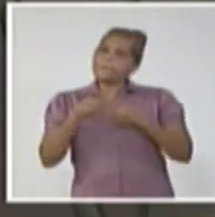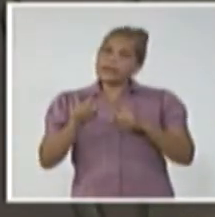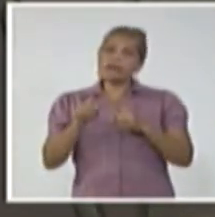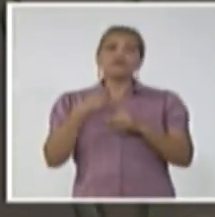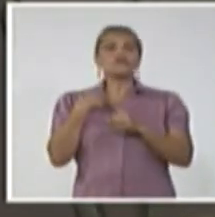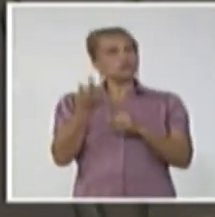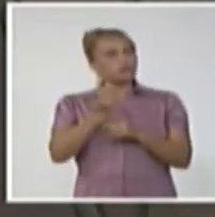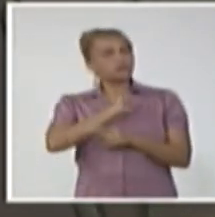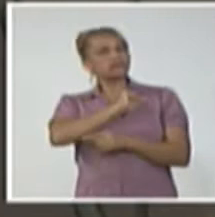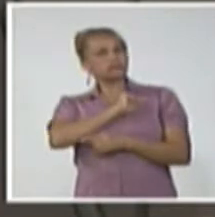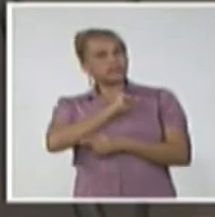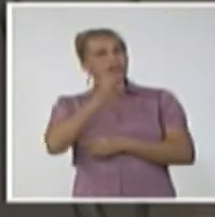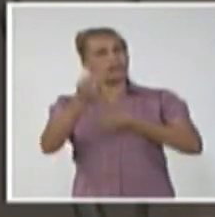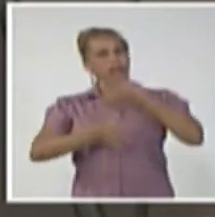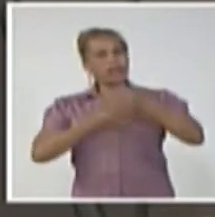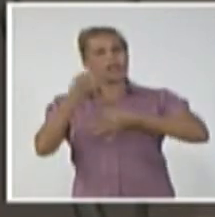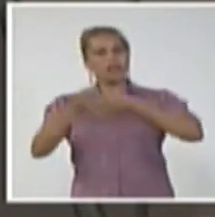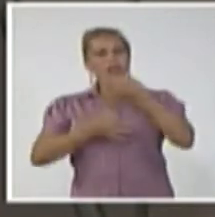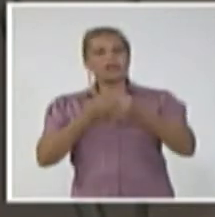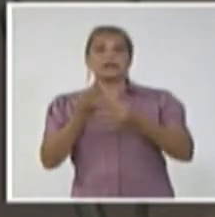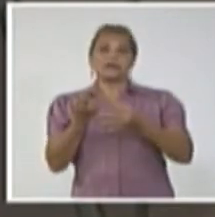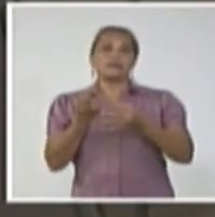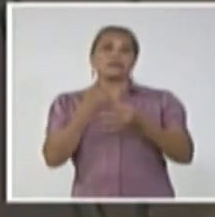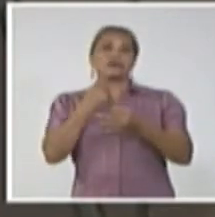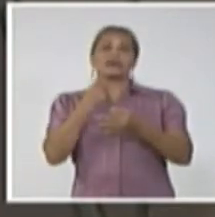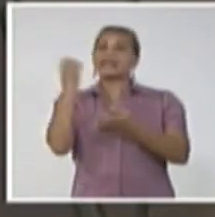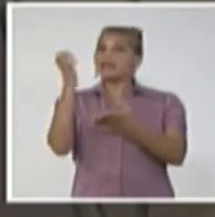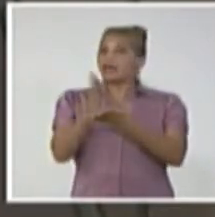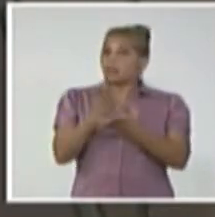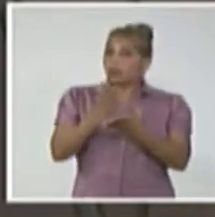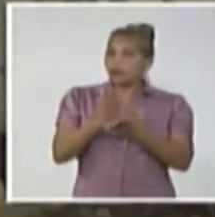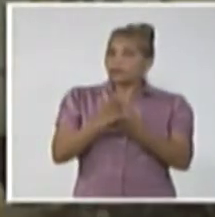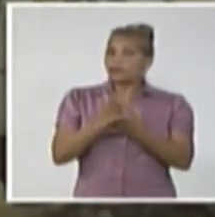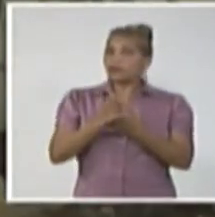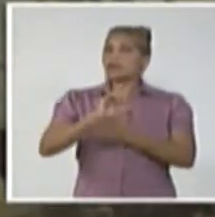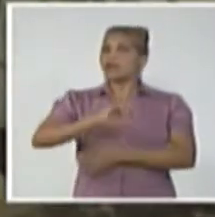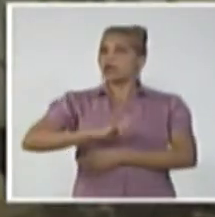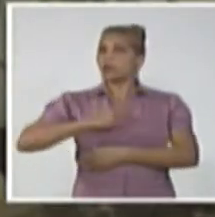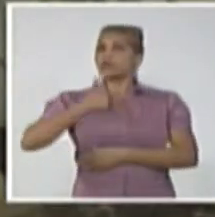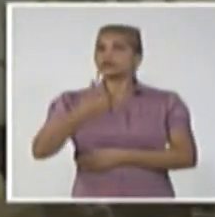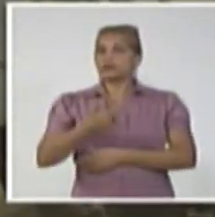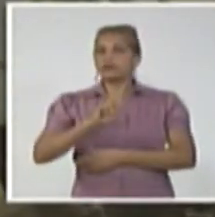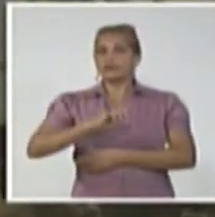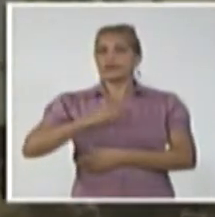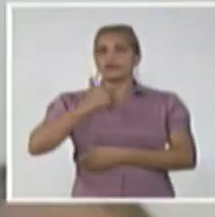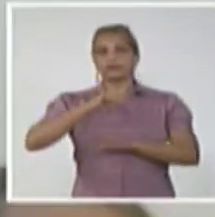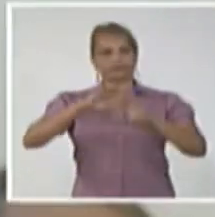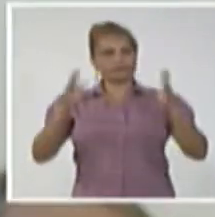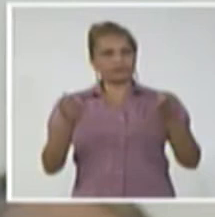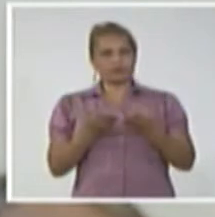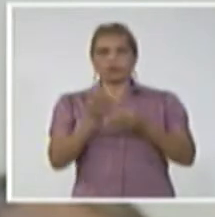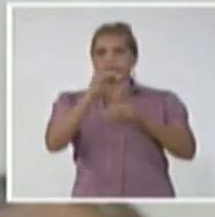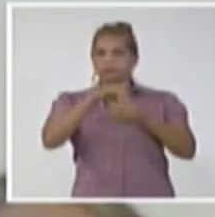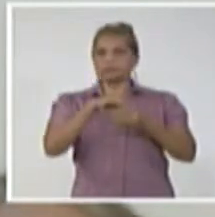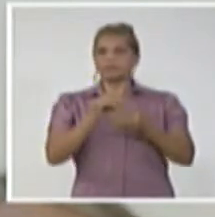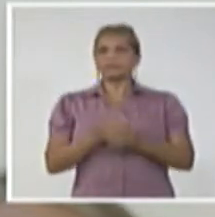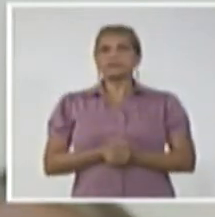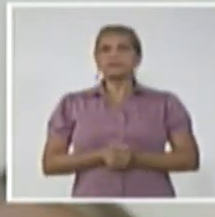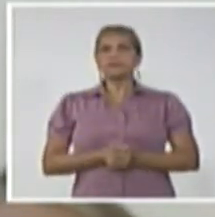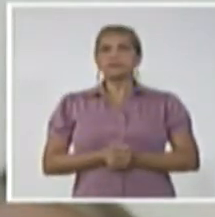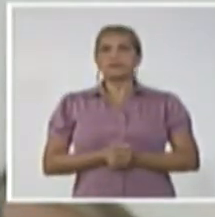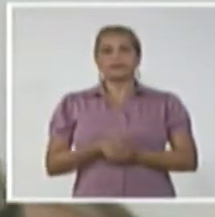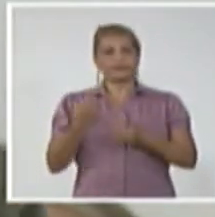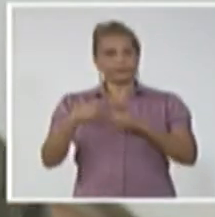esa insistencia que a mí me apremia, que es la educación, la cultura y el arte. Por su parte, Larian Arias llamó